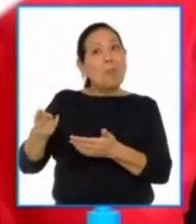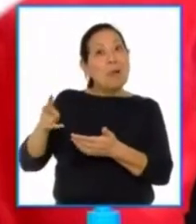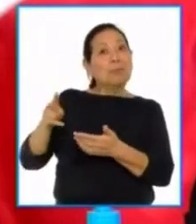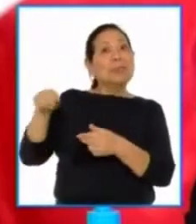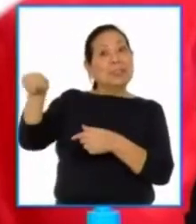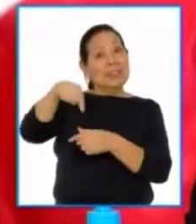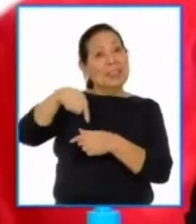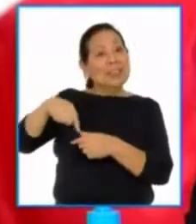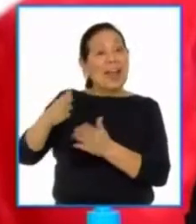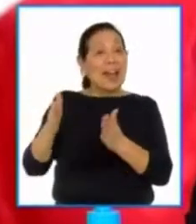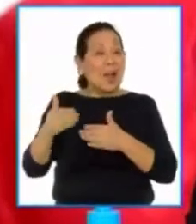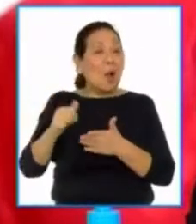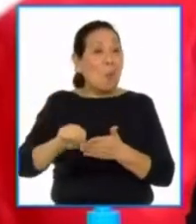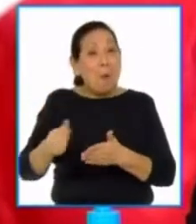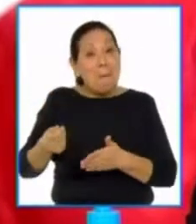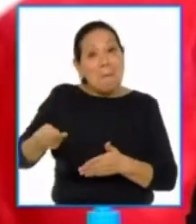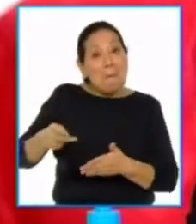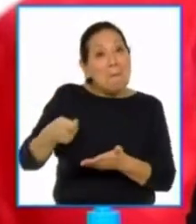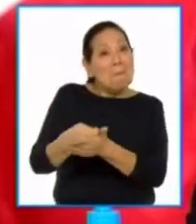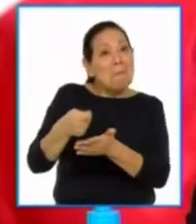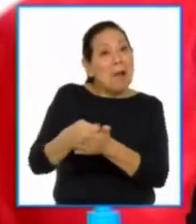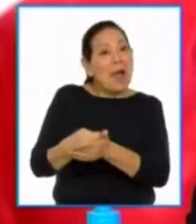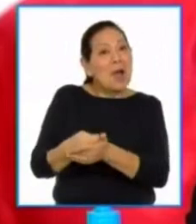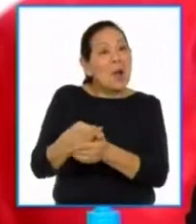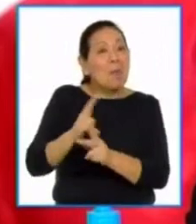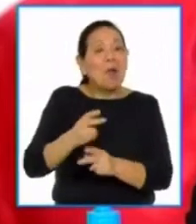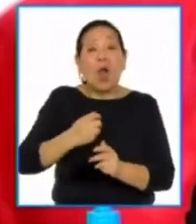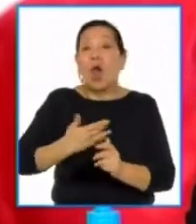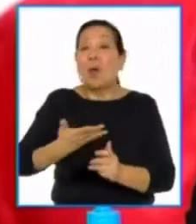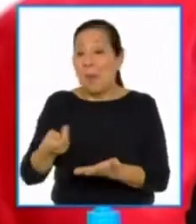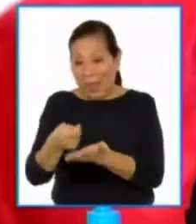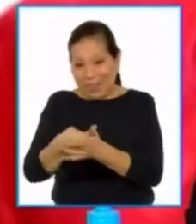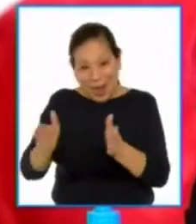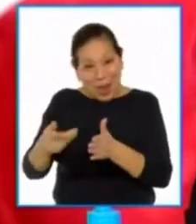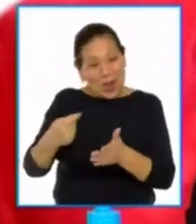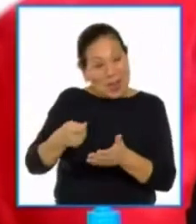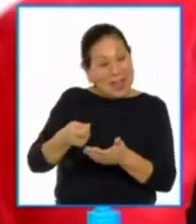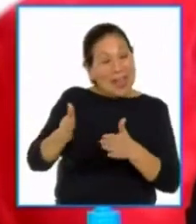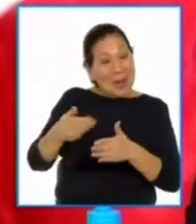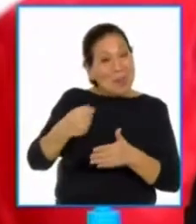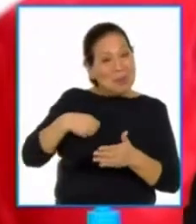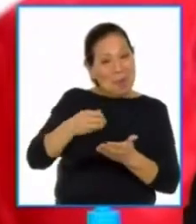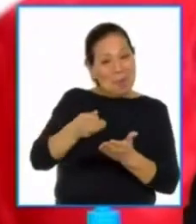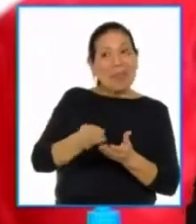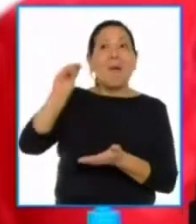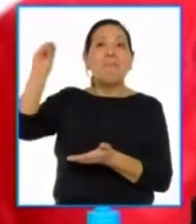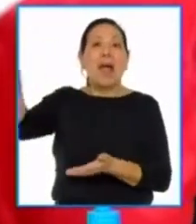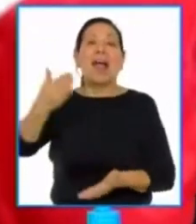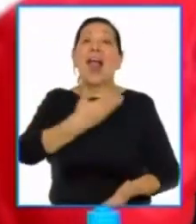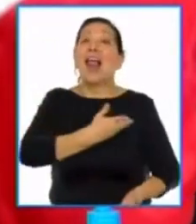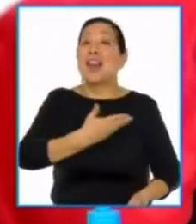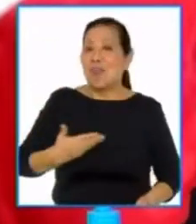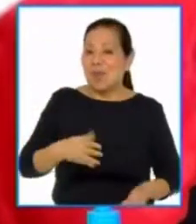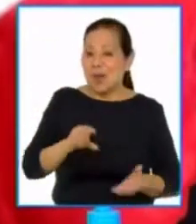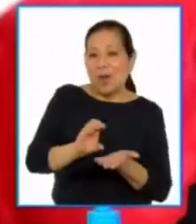utilidades y le pagará lo que le prestó el gobierno. Entonces, el gobierno habrá